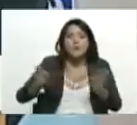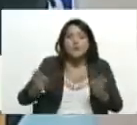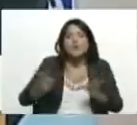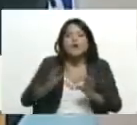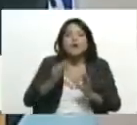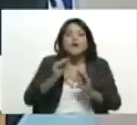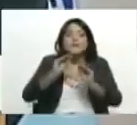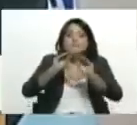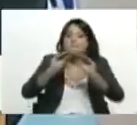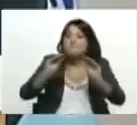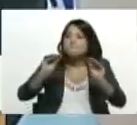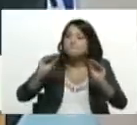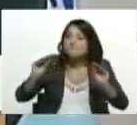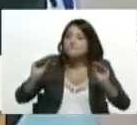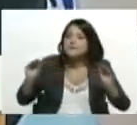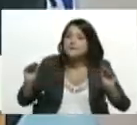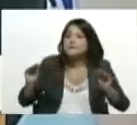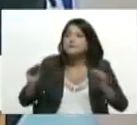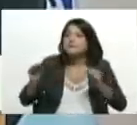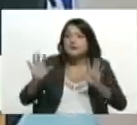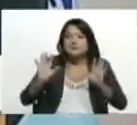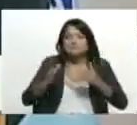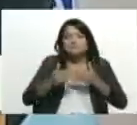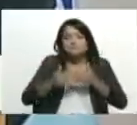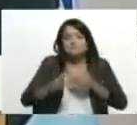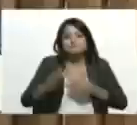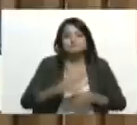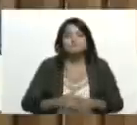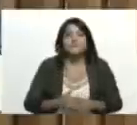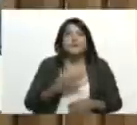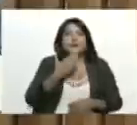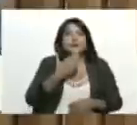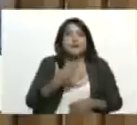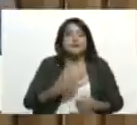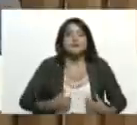el lapso que corresponda Muchas gracias